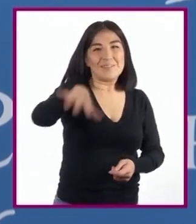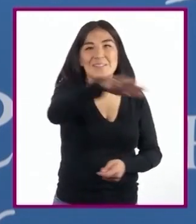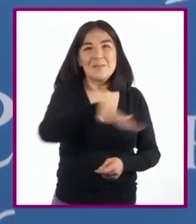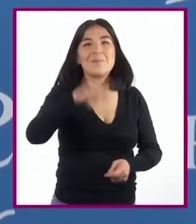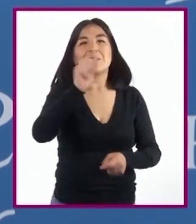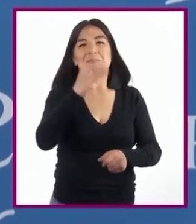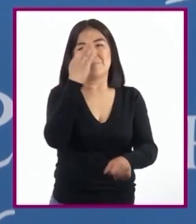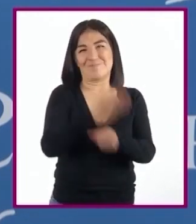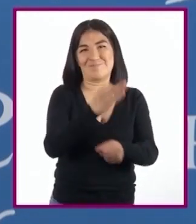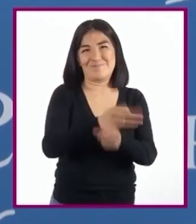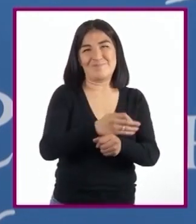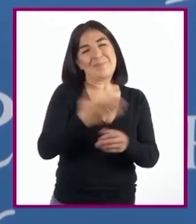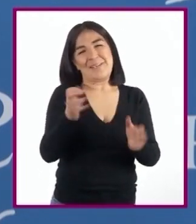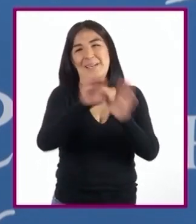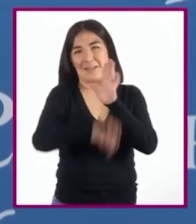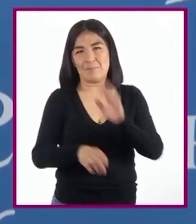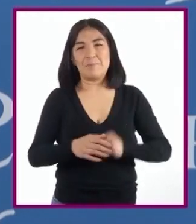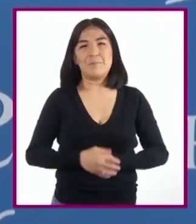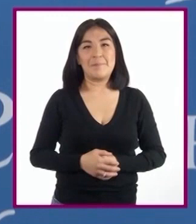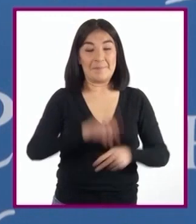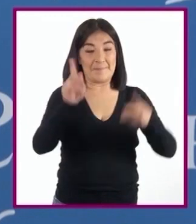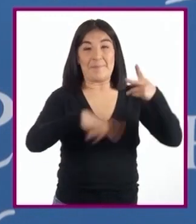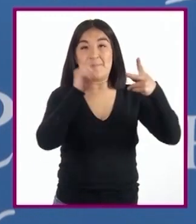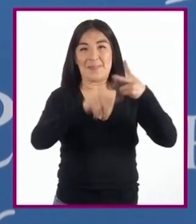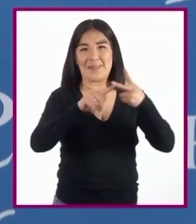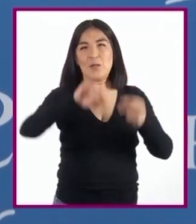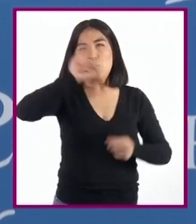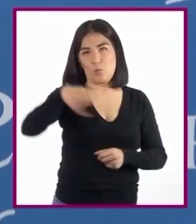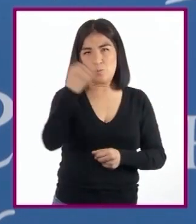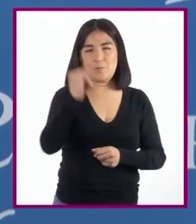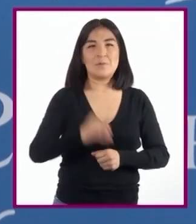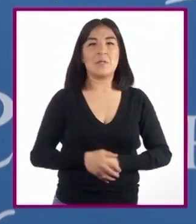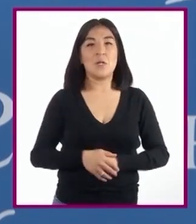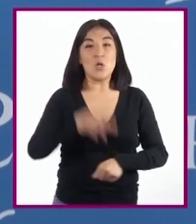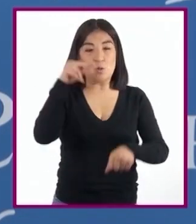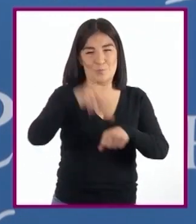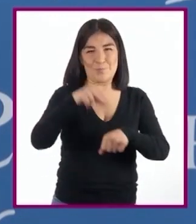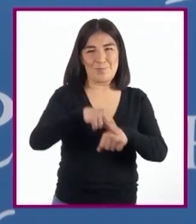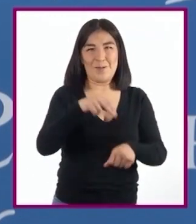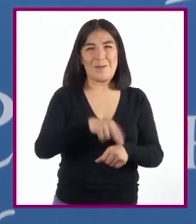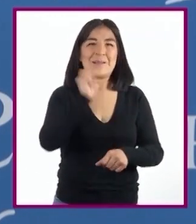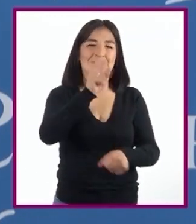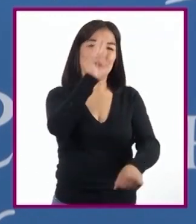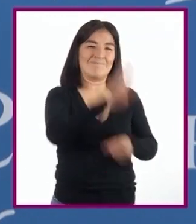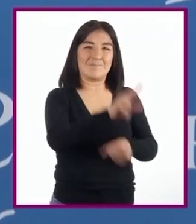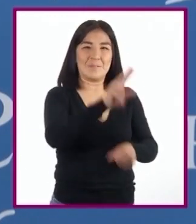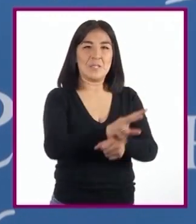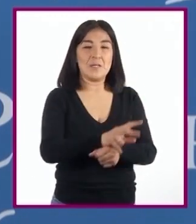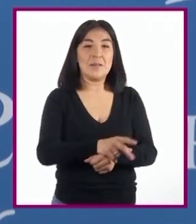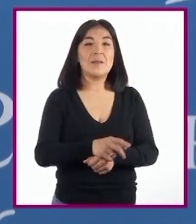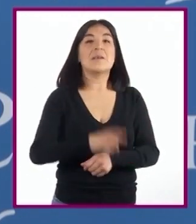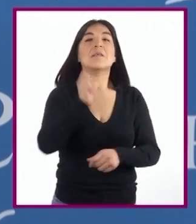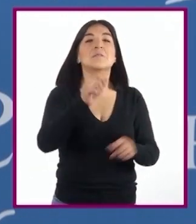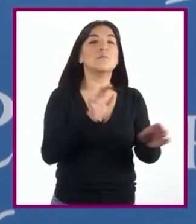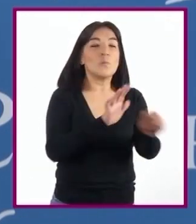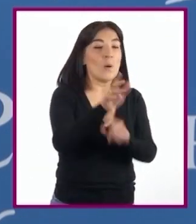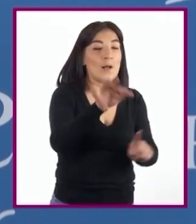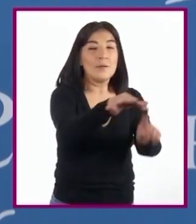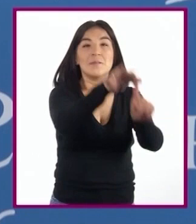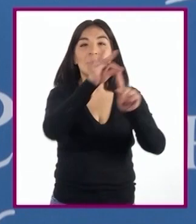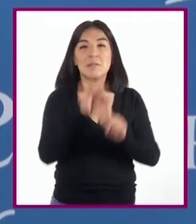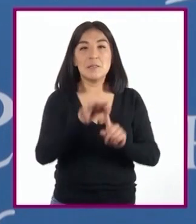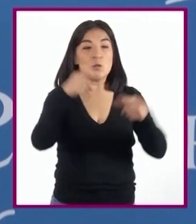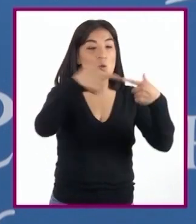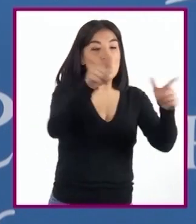turno. Evento J. El médico internista del turno solicita un paciente que sea